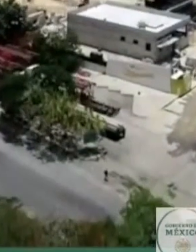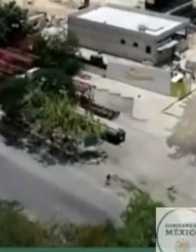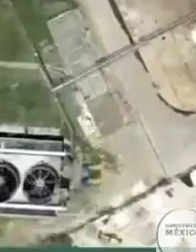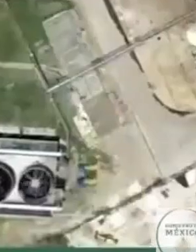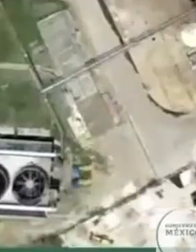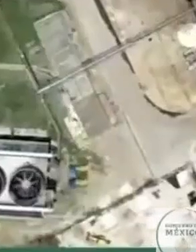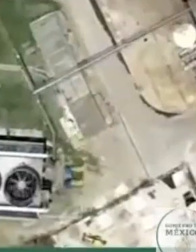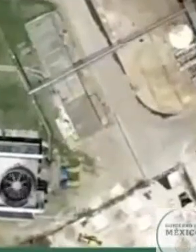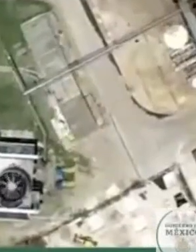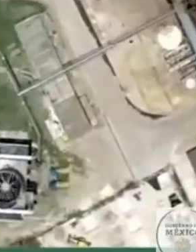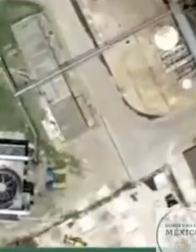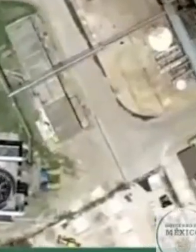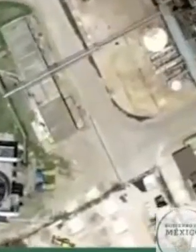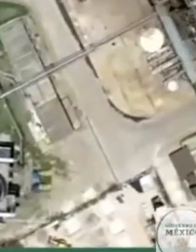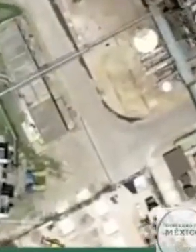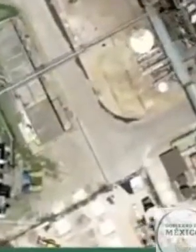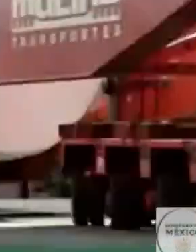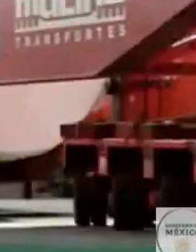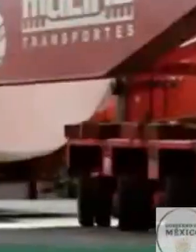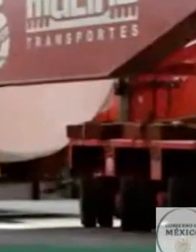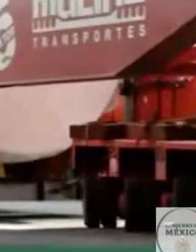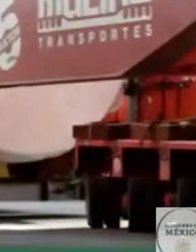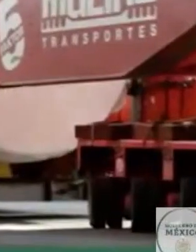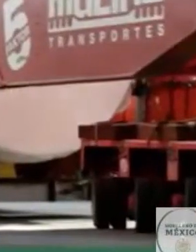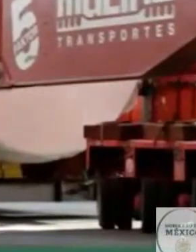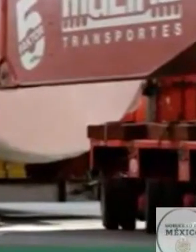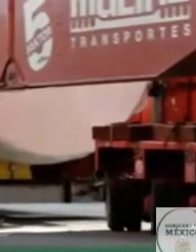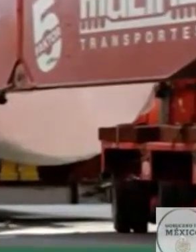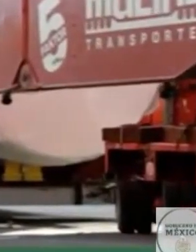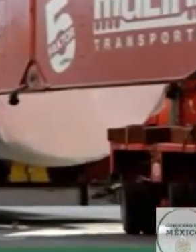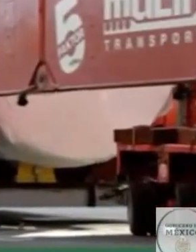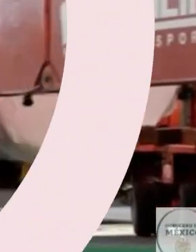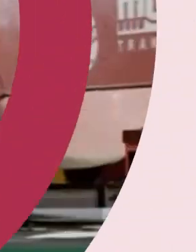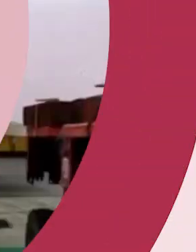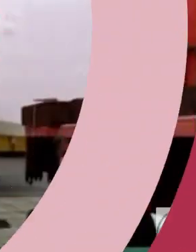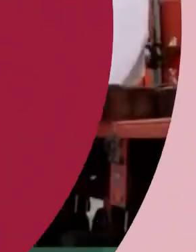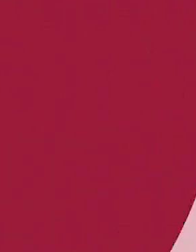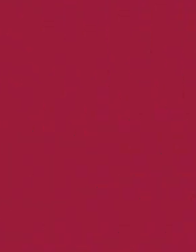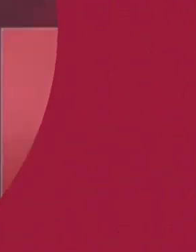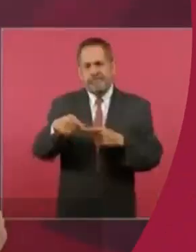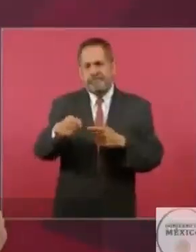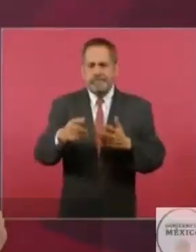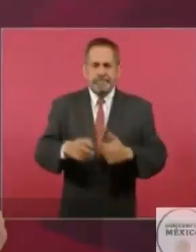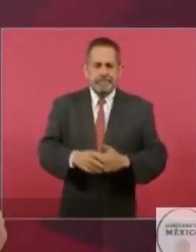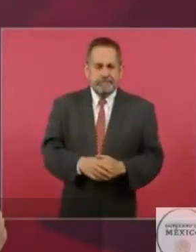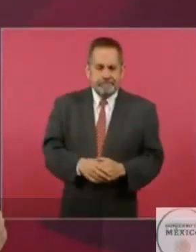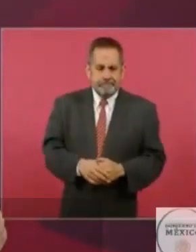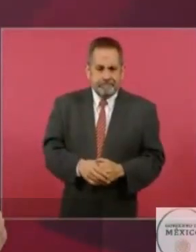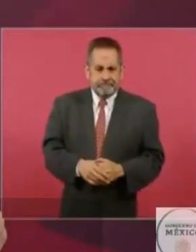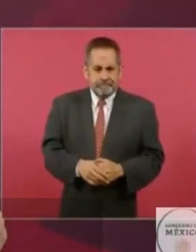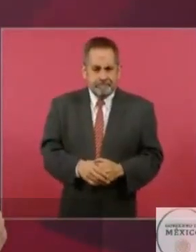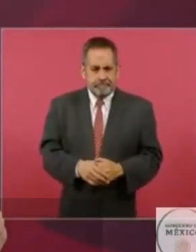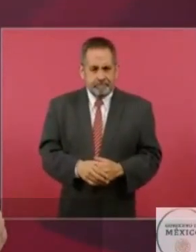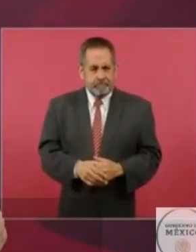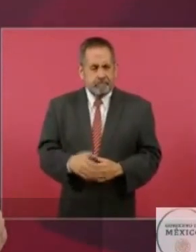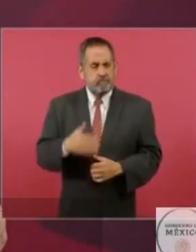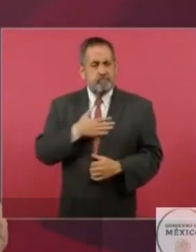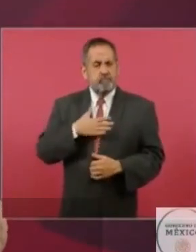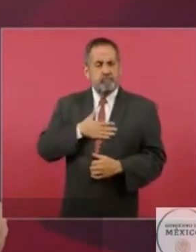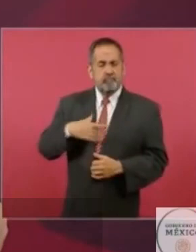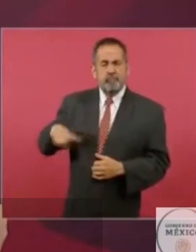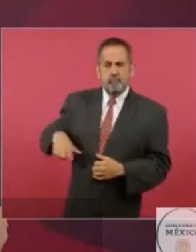la construcción de las dos nuevas centrales de ciclo combinado y con la ampliación del ducto de gas natural. Nuestro gobierno va a